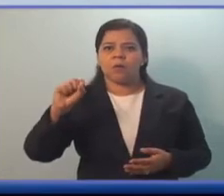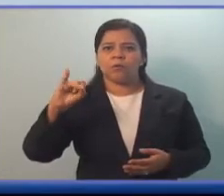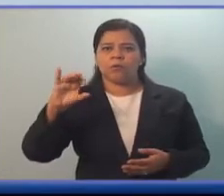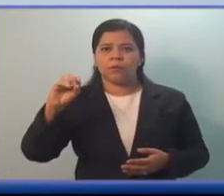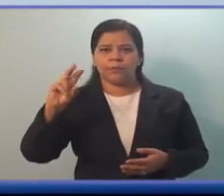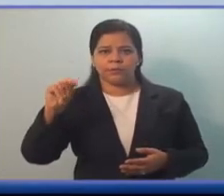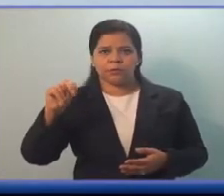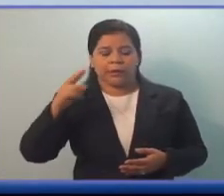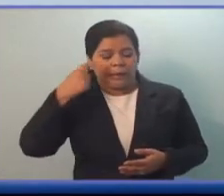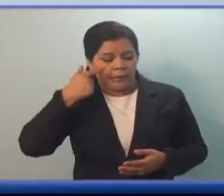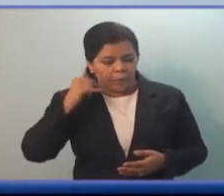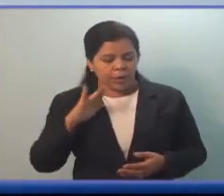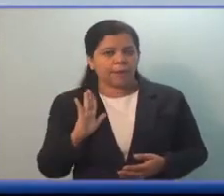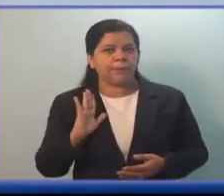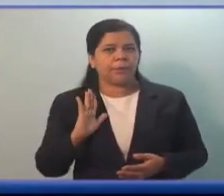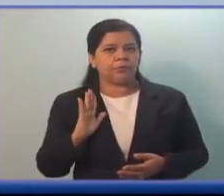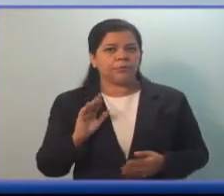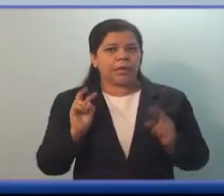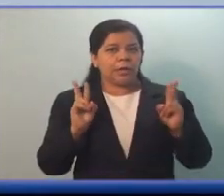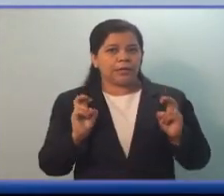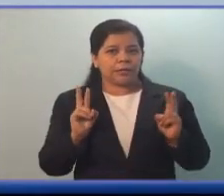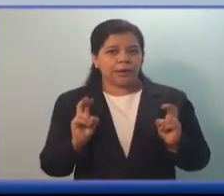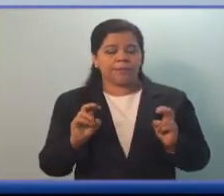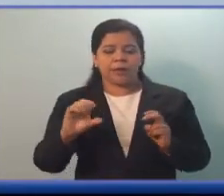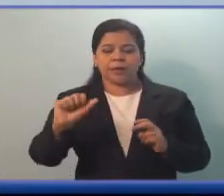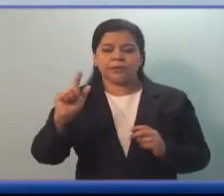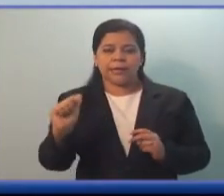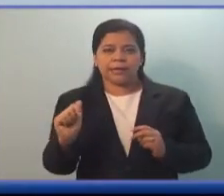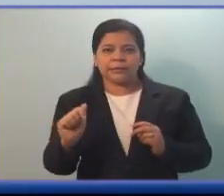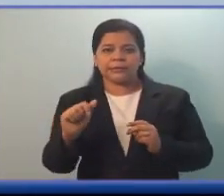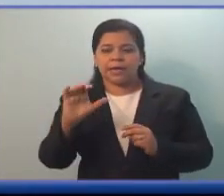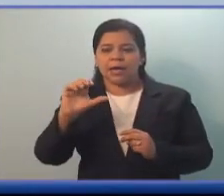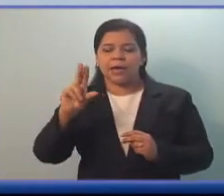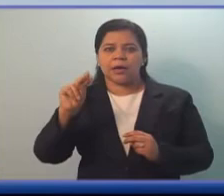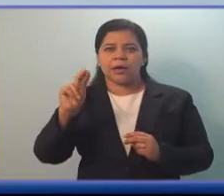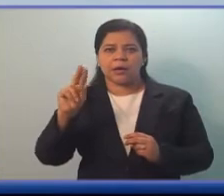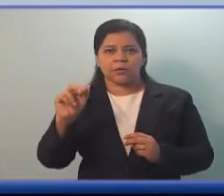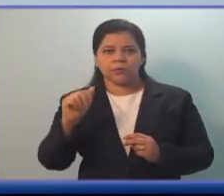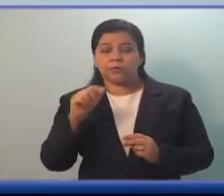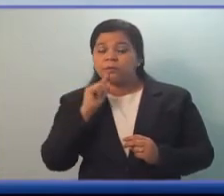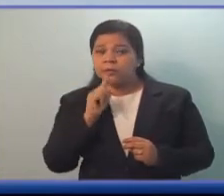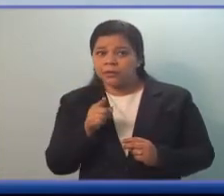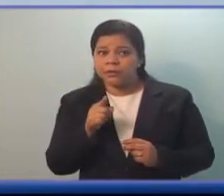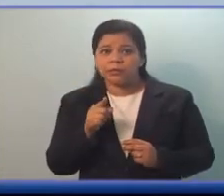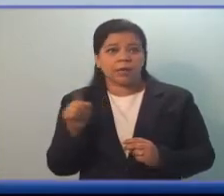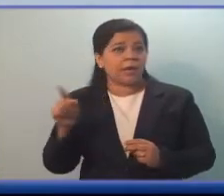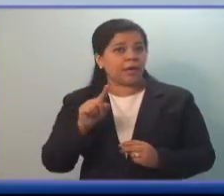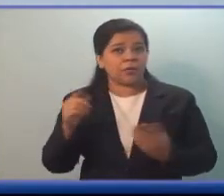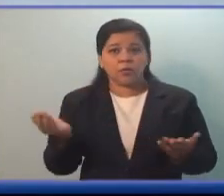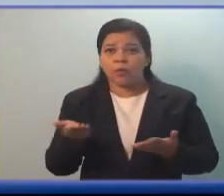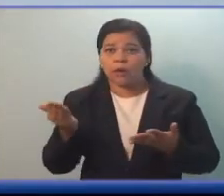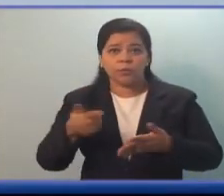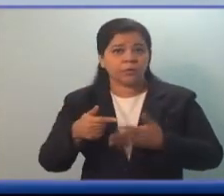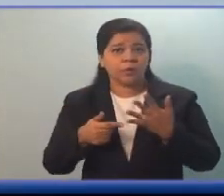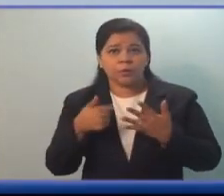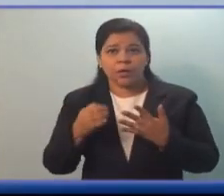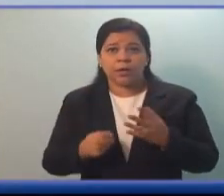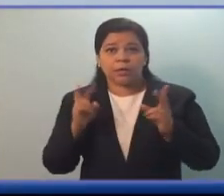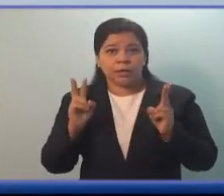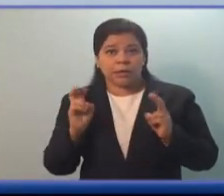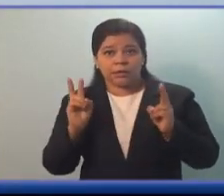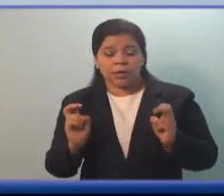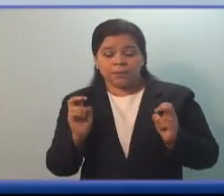cunas. O sea, aquí lo que ocurre es que ha habido una omisión en legislar sobre el tema de las salas